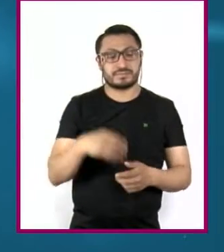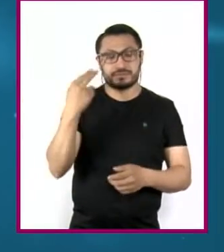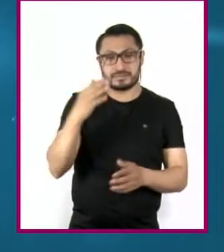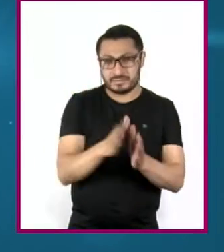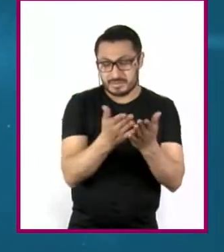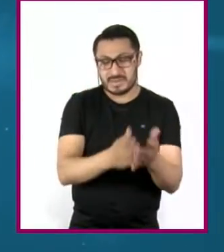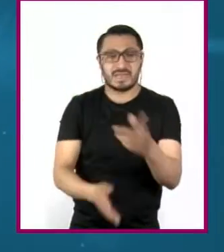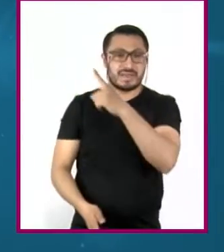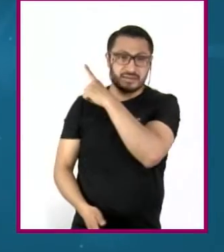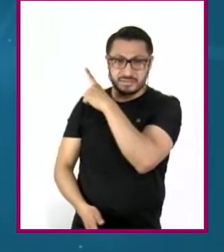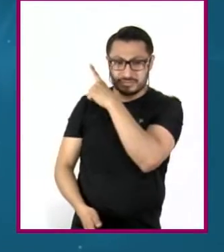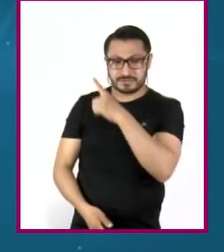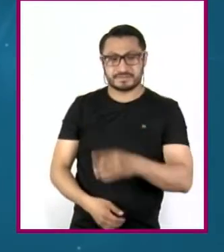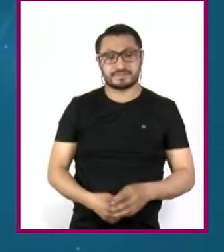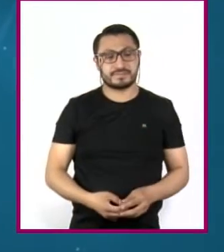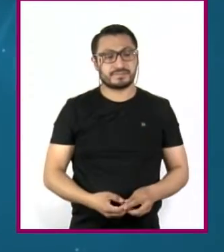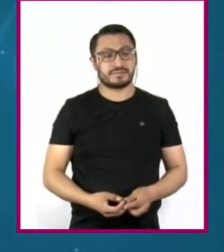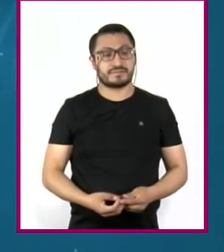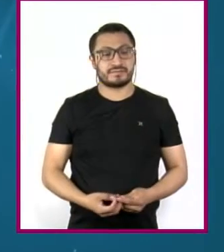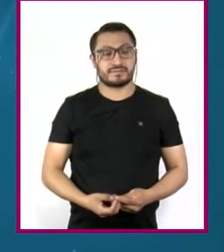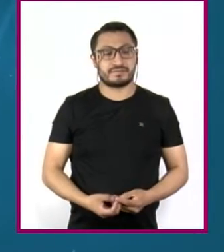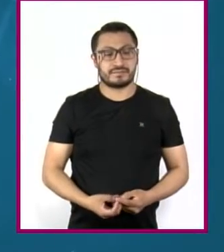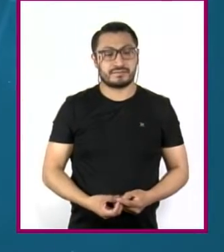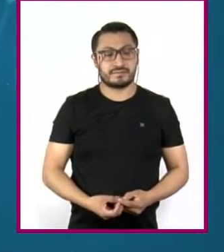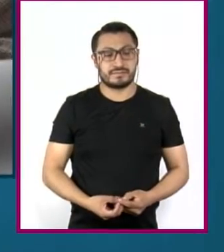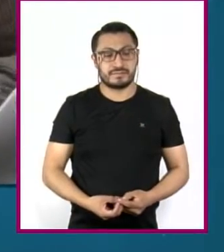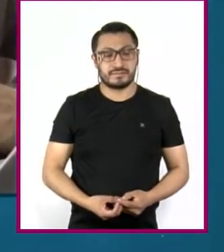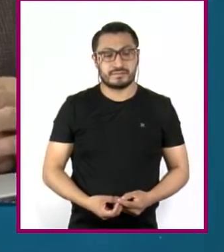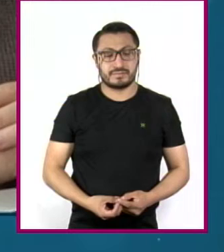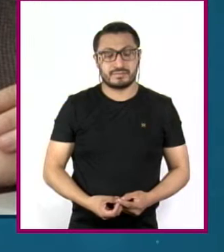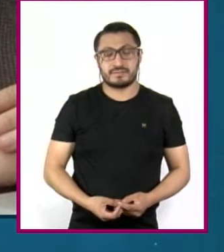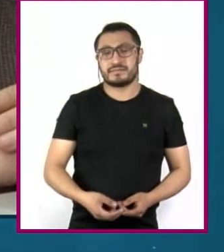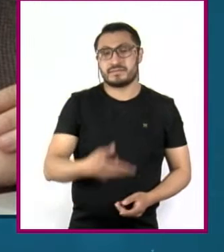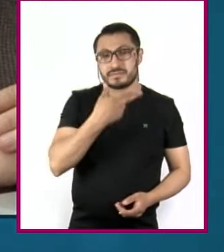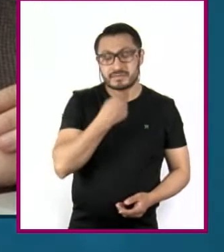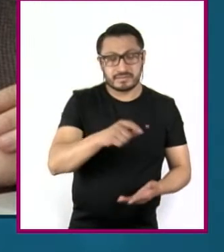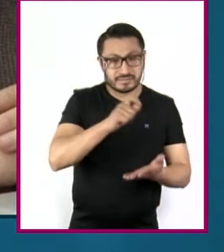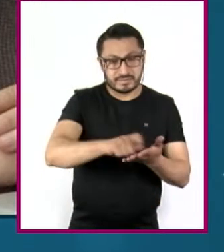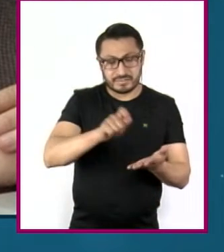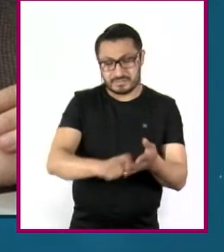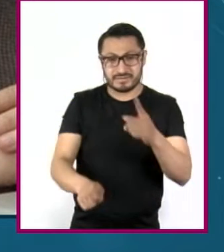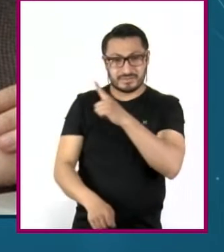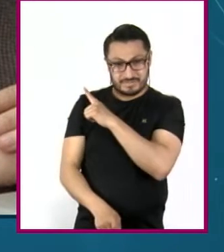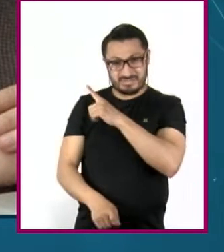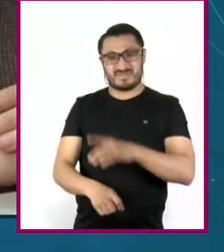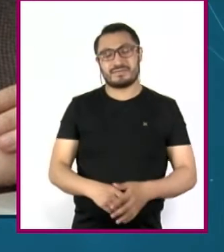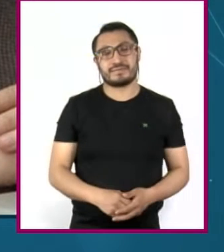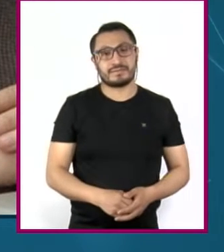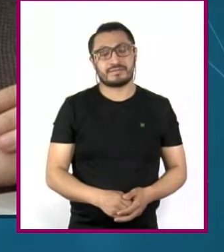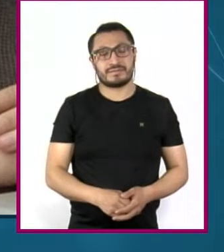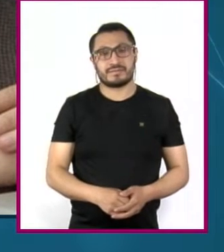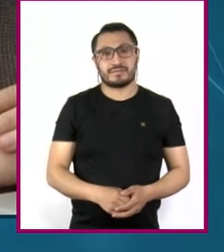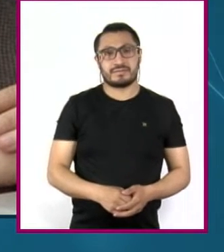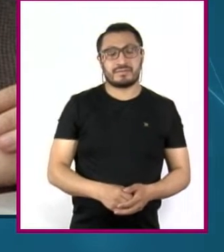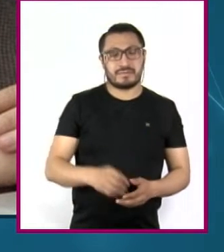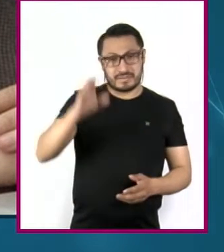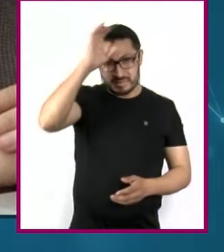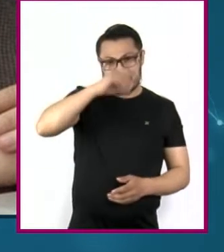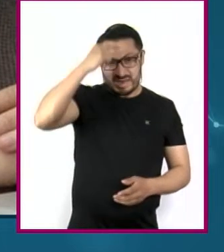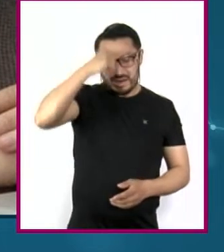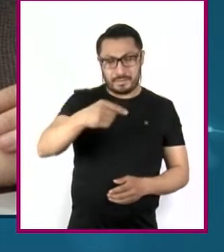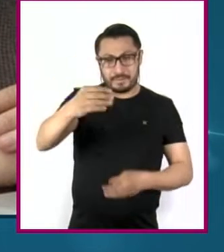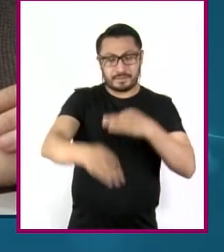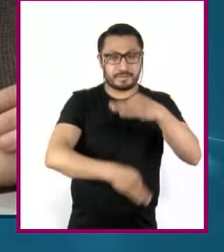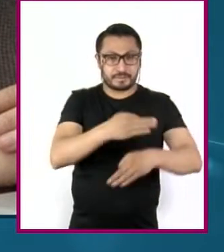se llama El discreto encanto de las partículas elementales, de Arturo Menchaca, de la colección La ciencia para